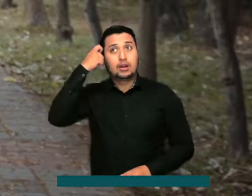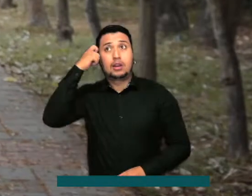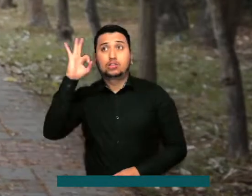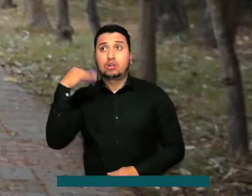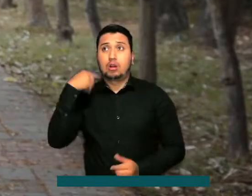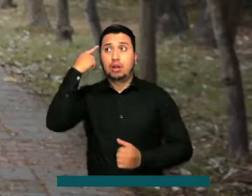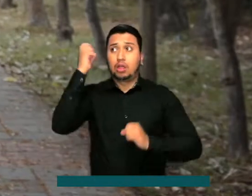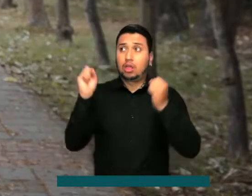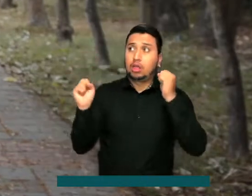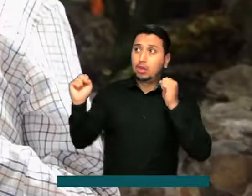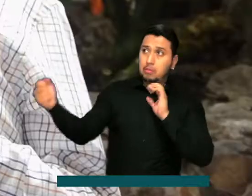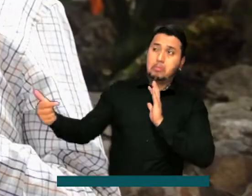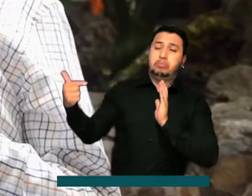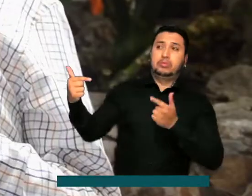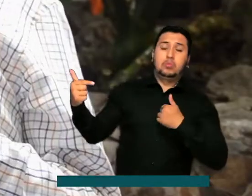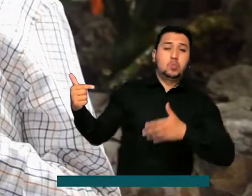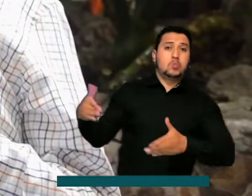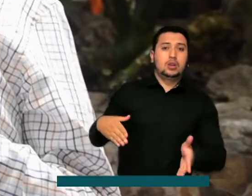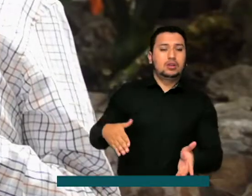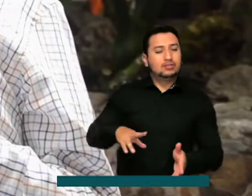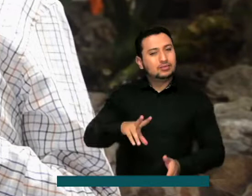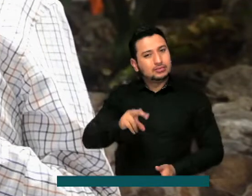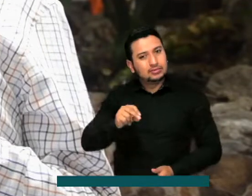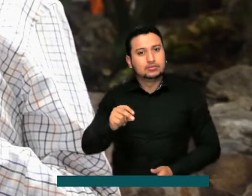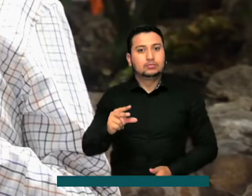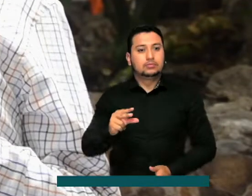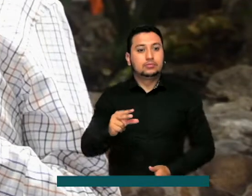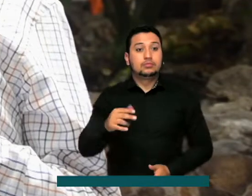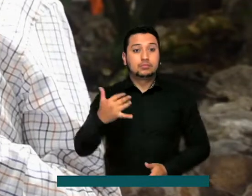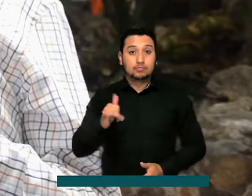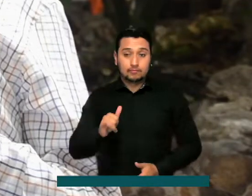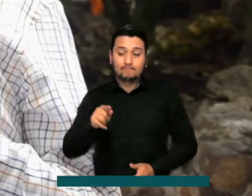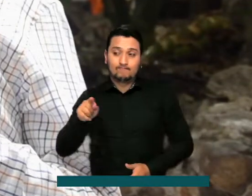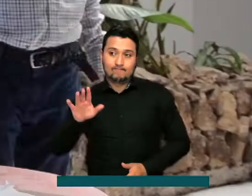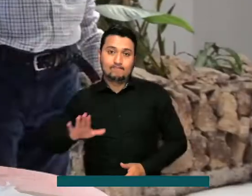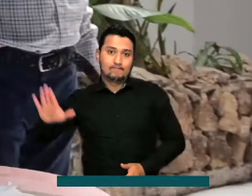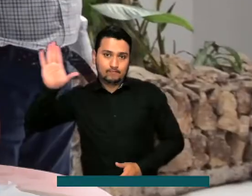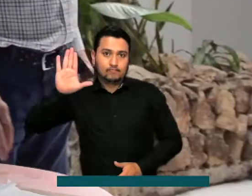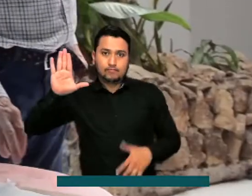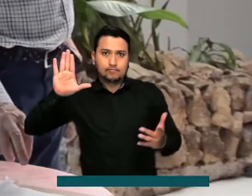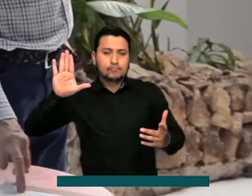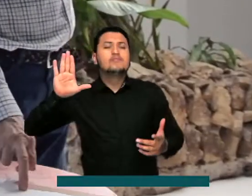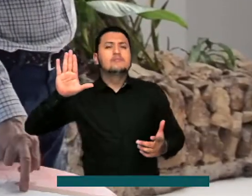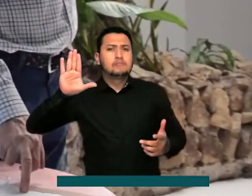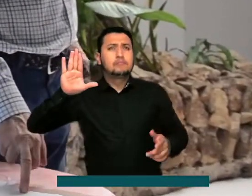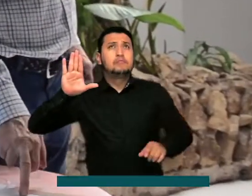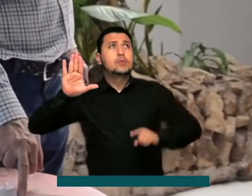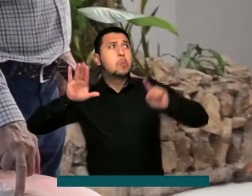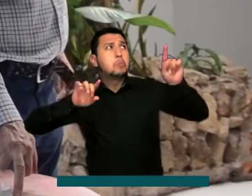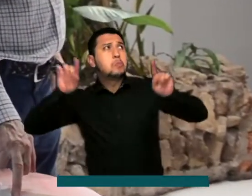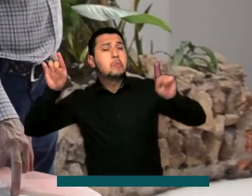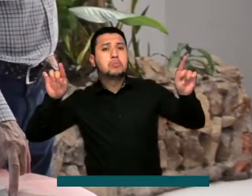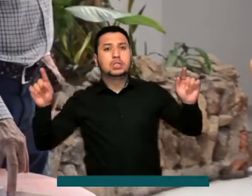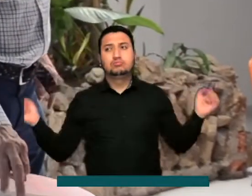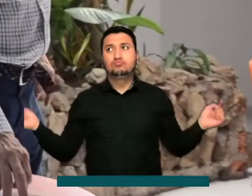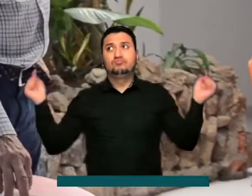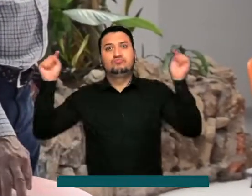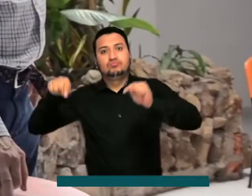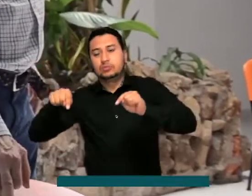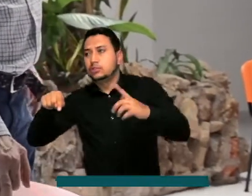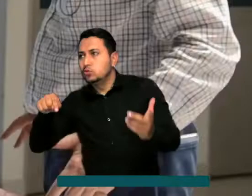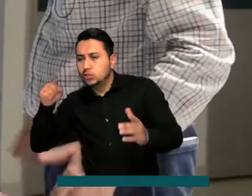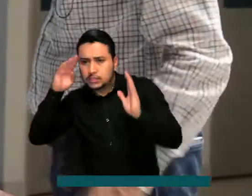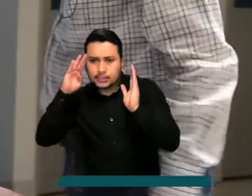riesgos ni preocupaciones. Al departamento han llegado también líderes de talla nacional para hablar con la ciudadanía, pero especialmente